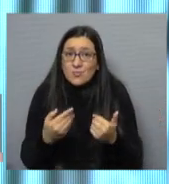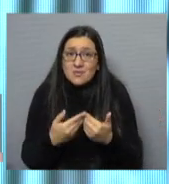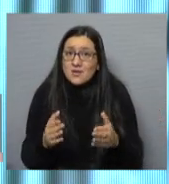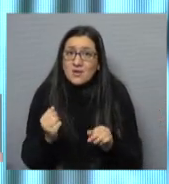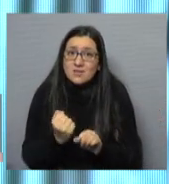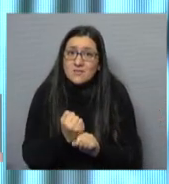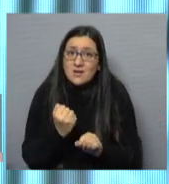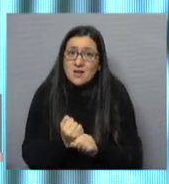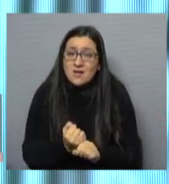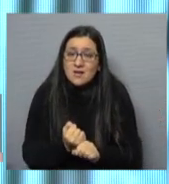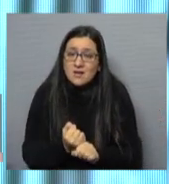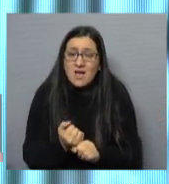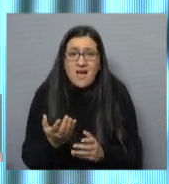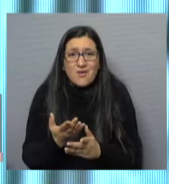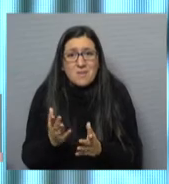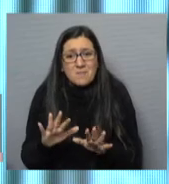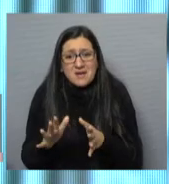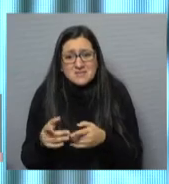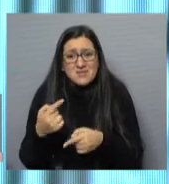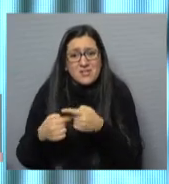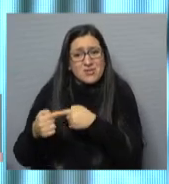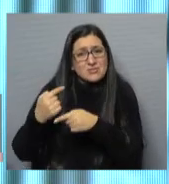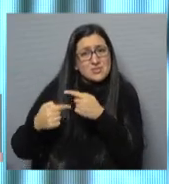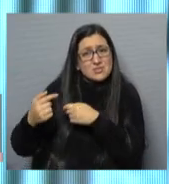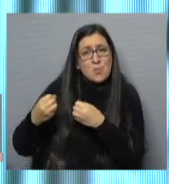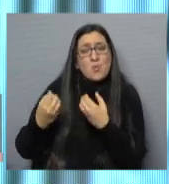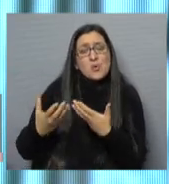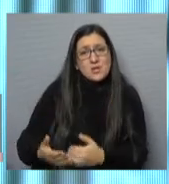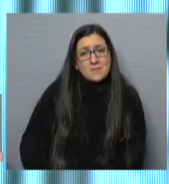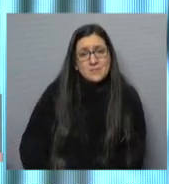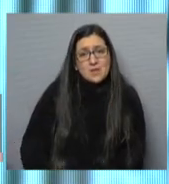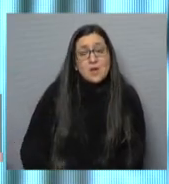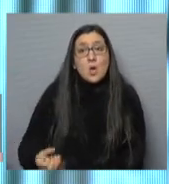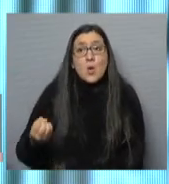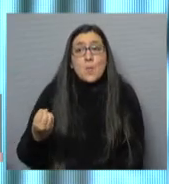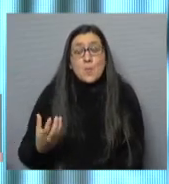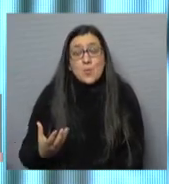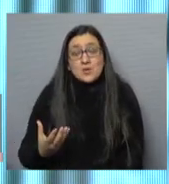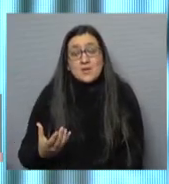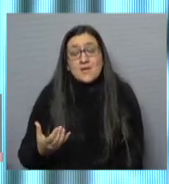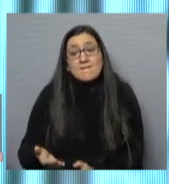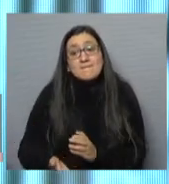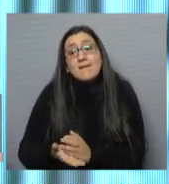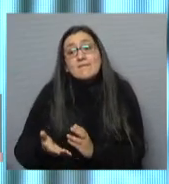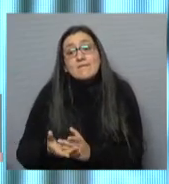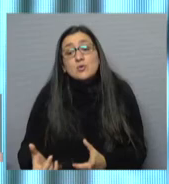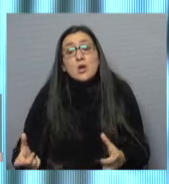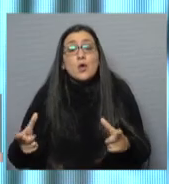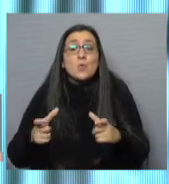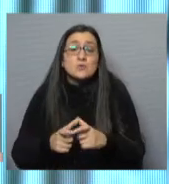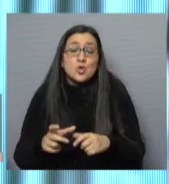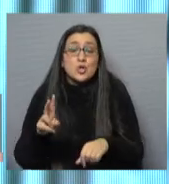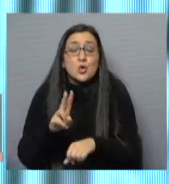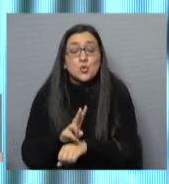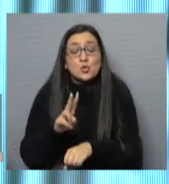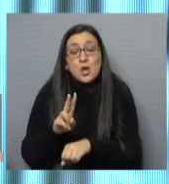acciones. Es decir, hemos ido hacia atrás. ¿Por qué? Porque está previsto que haya una comisión de contralor que